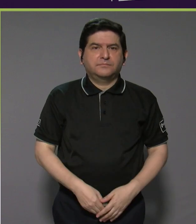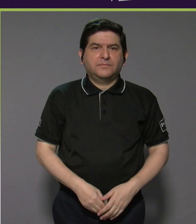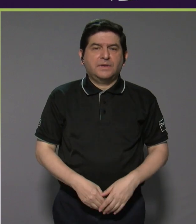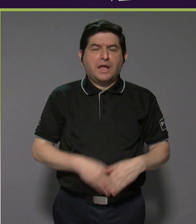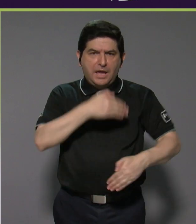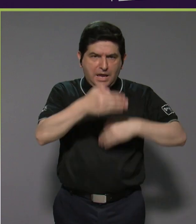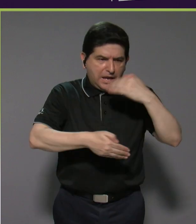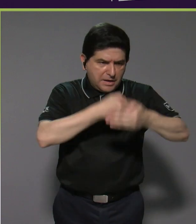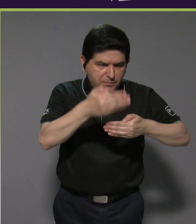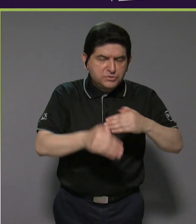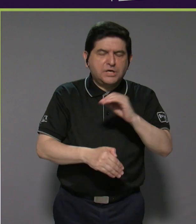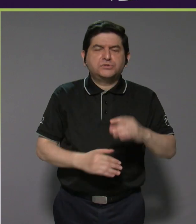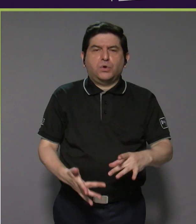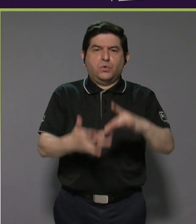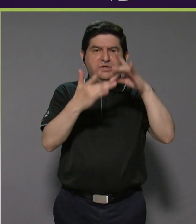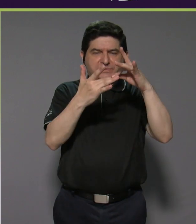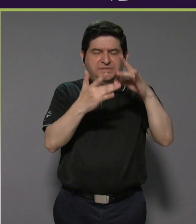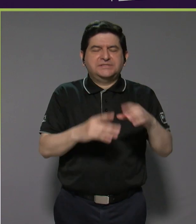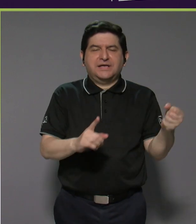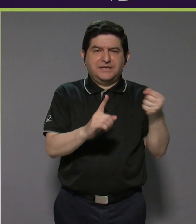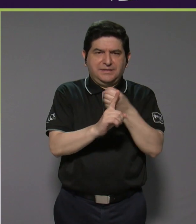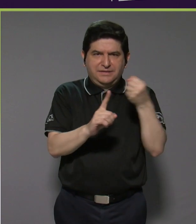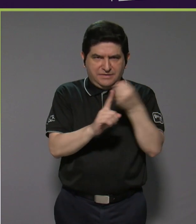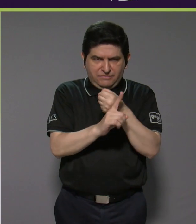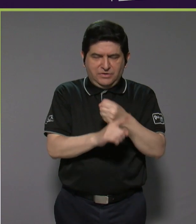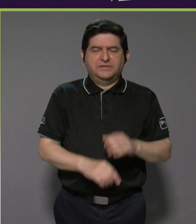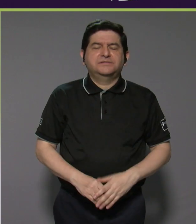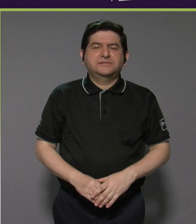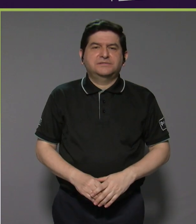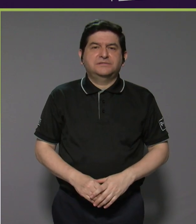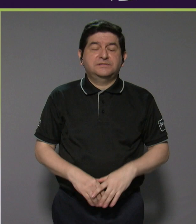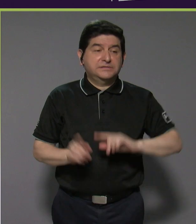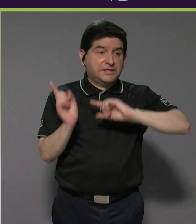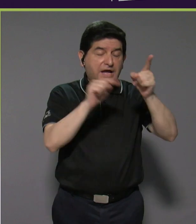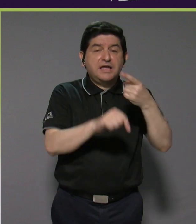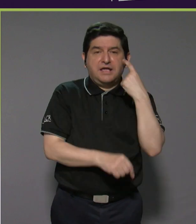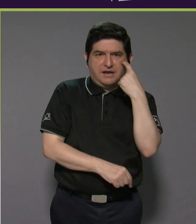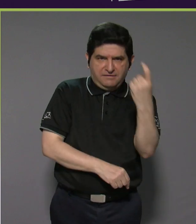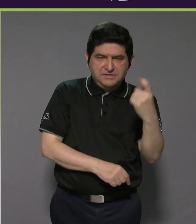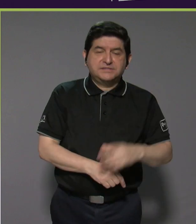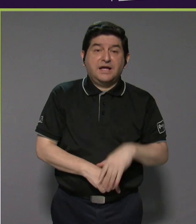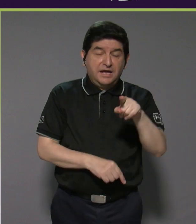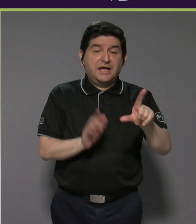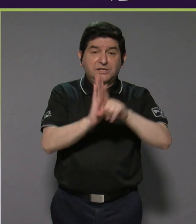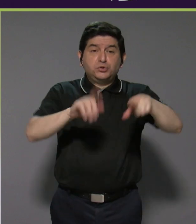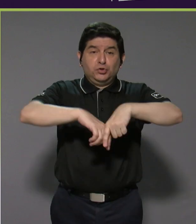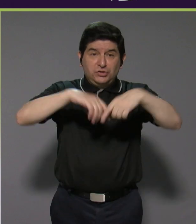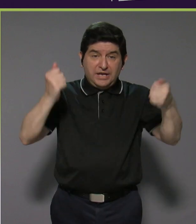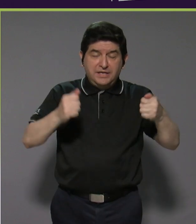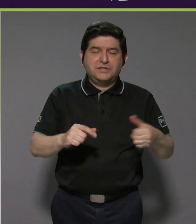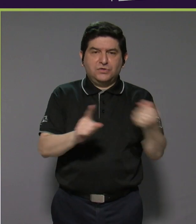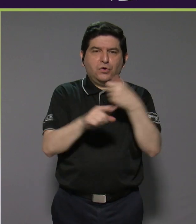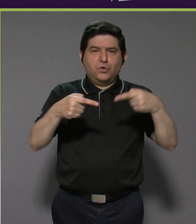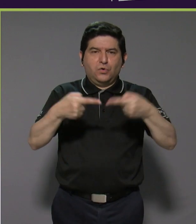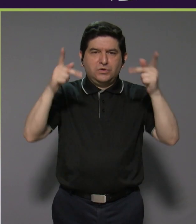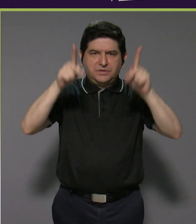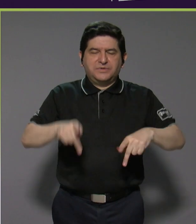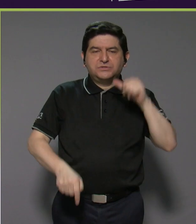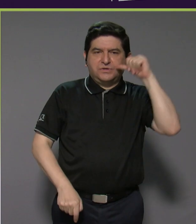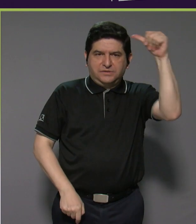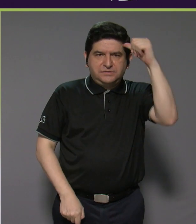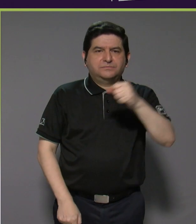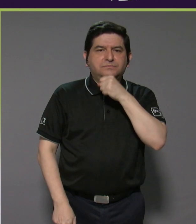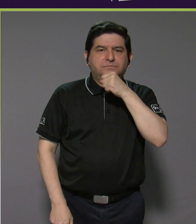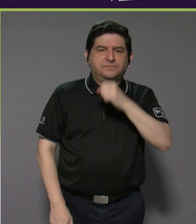contravencional o los especializados de violencia. Puede acudir a la fiscalía porque es un delito la violencia contra las personas adultas